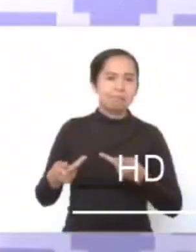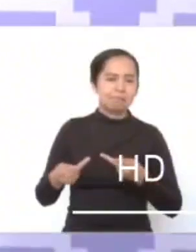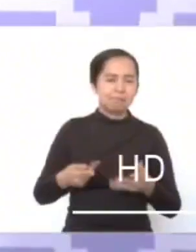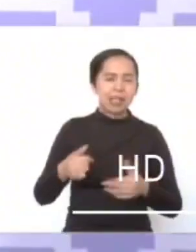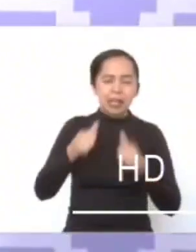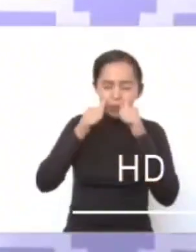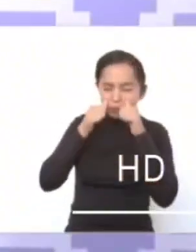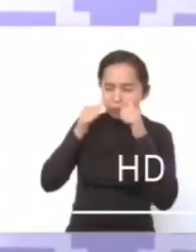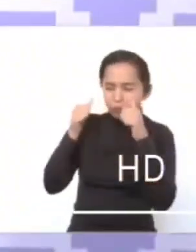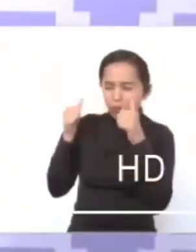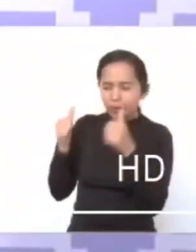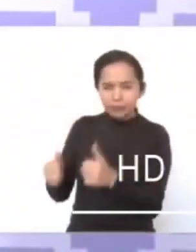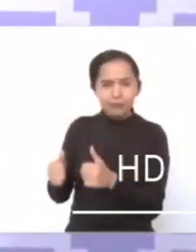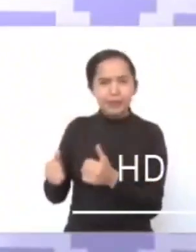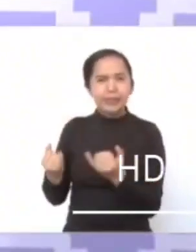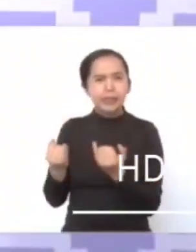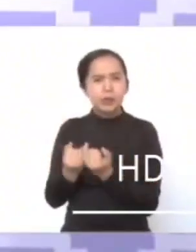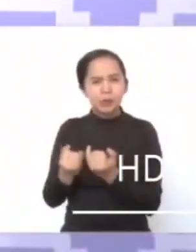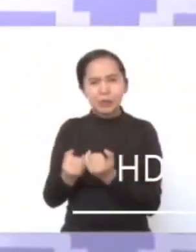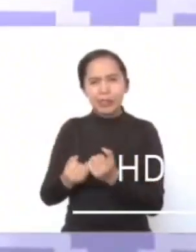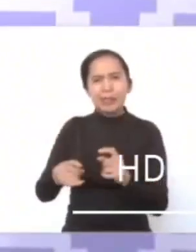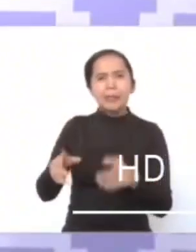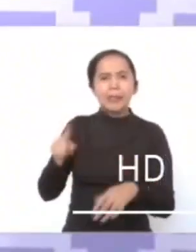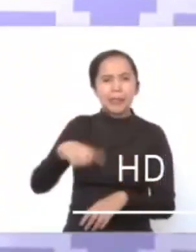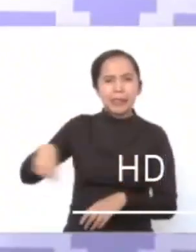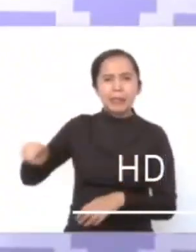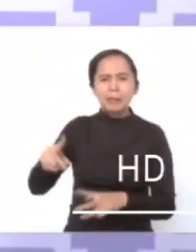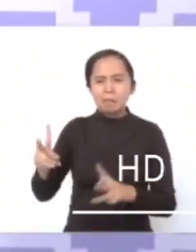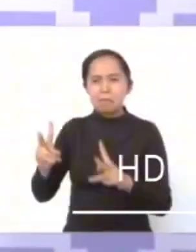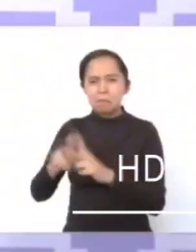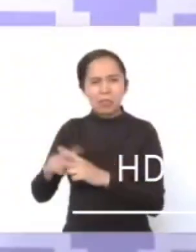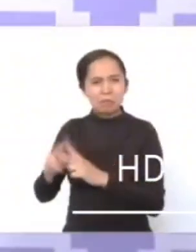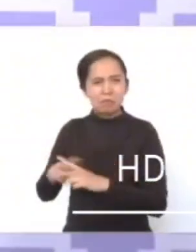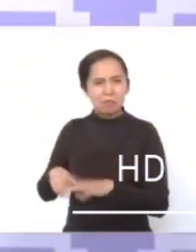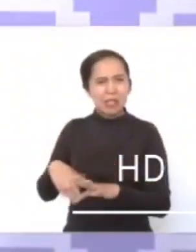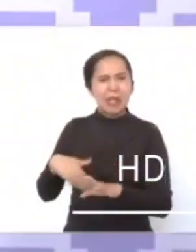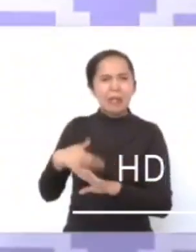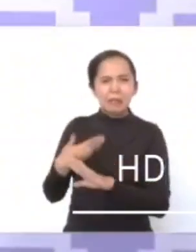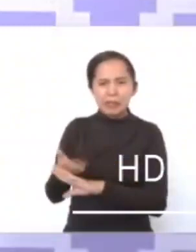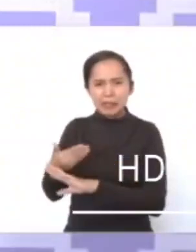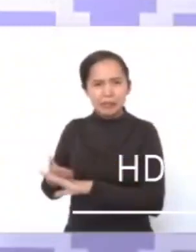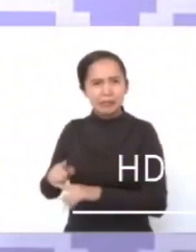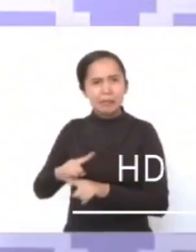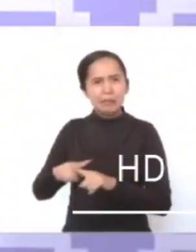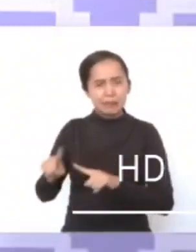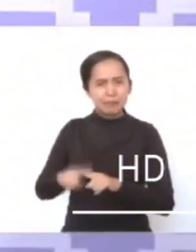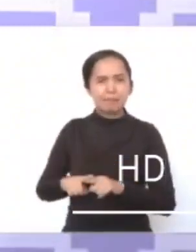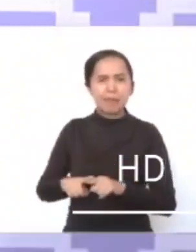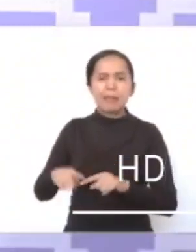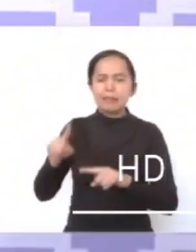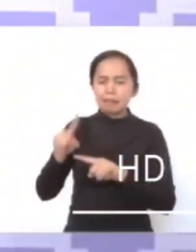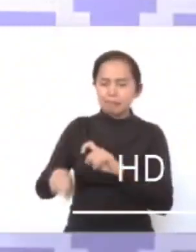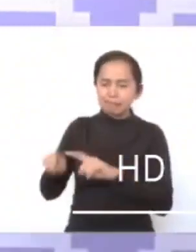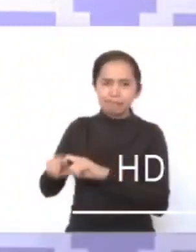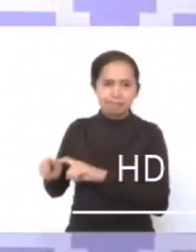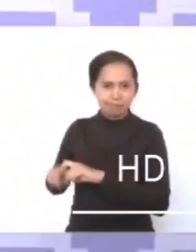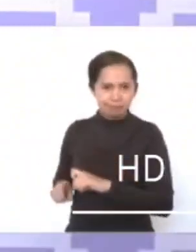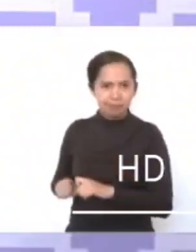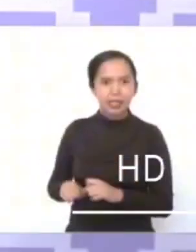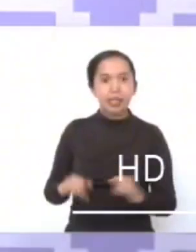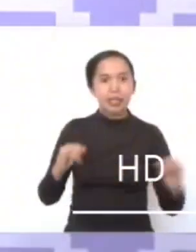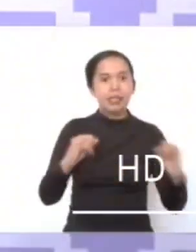de atención y combate a todas las violencias en contra de nosotras las mujeres. Todas